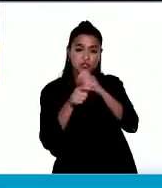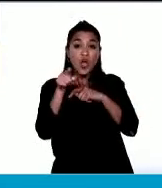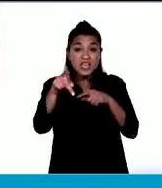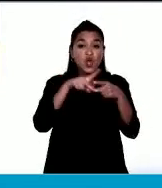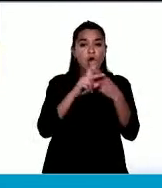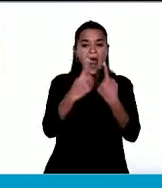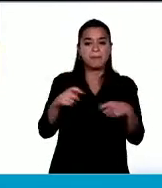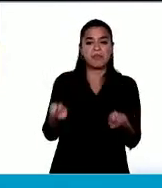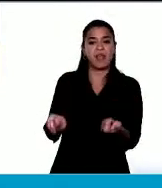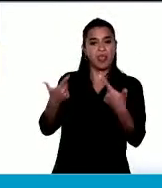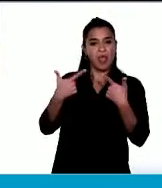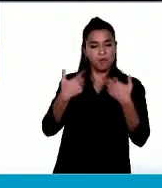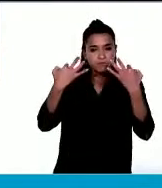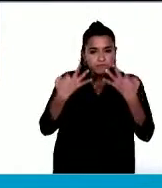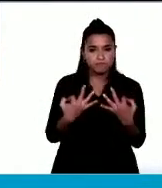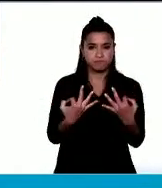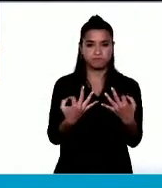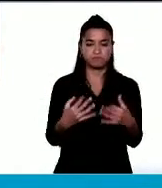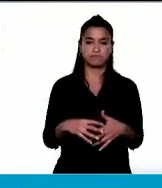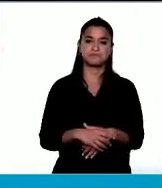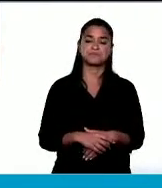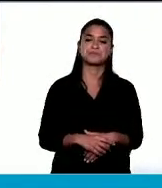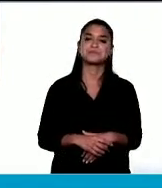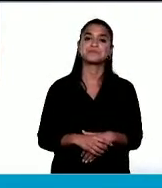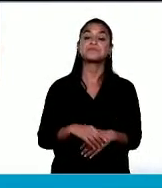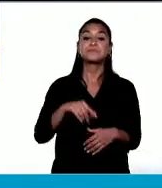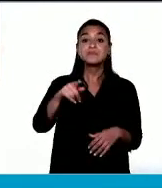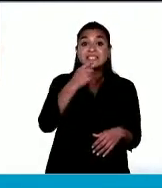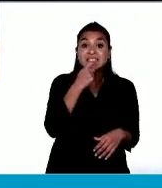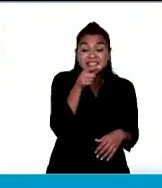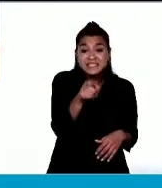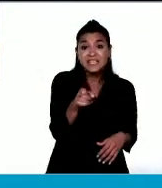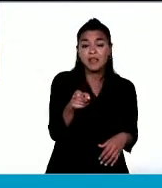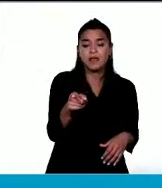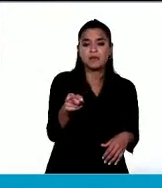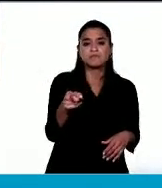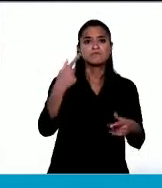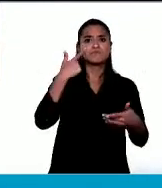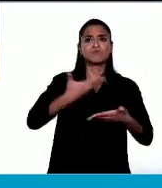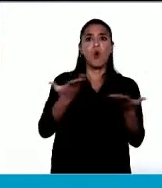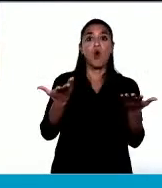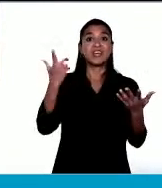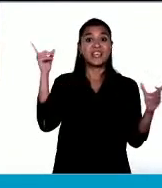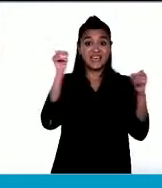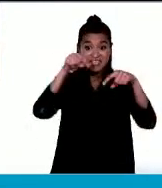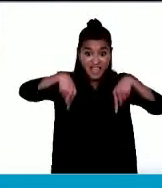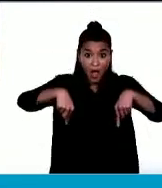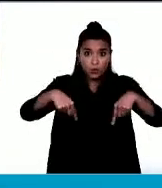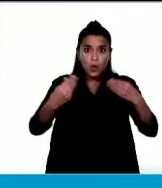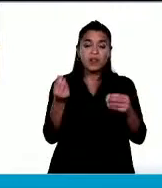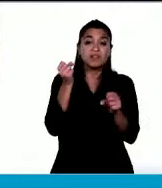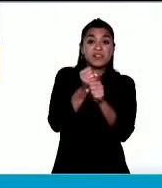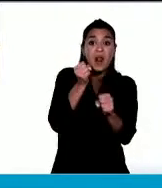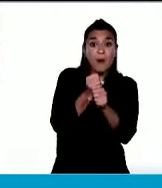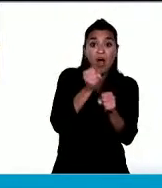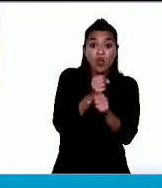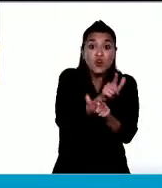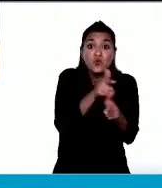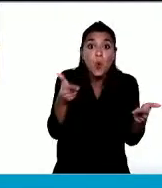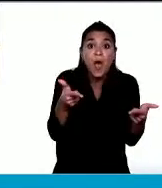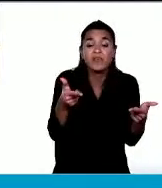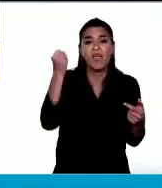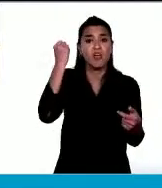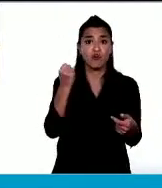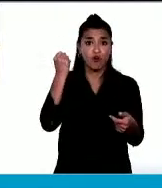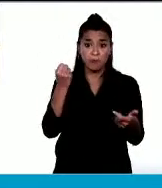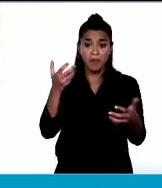herramienta insustituible. Si algo ha evidenciado la crisis actual, es que sin trabajadoras y sin trabajadores la economía